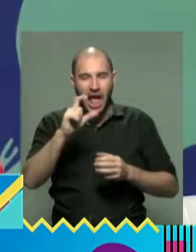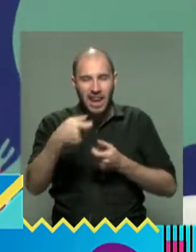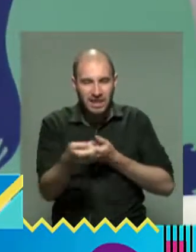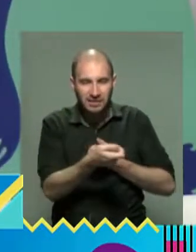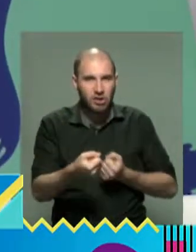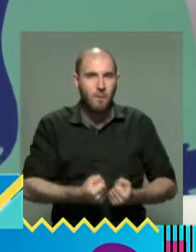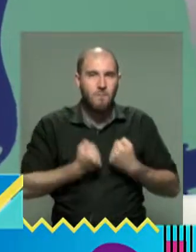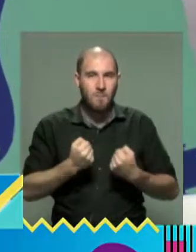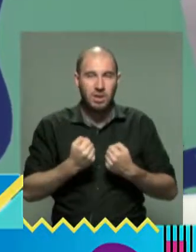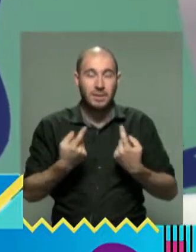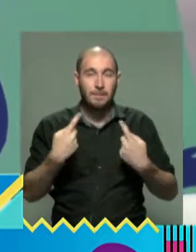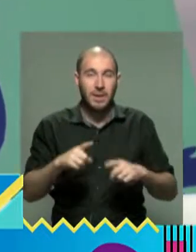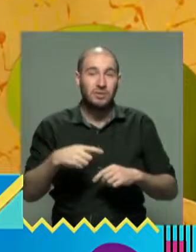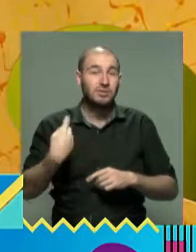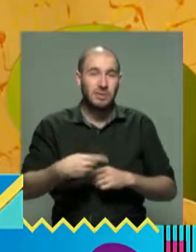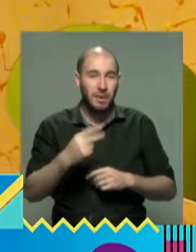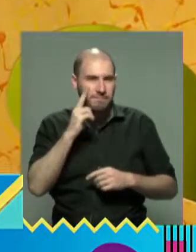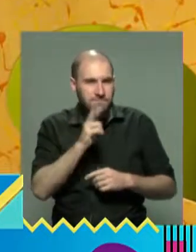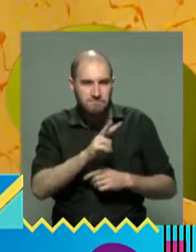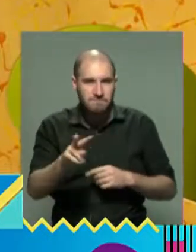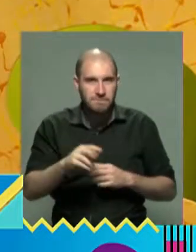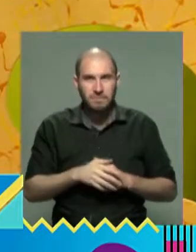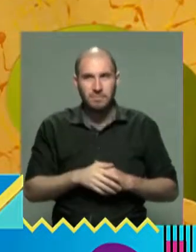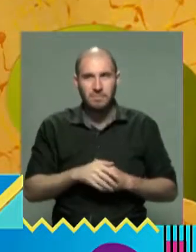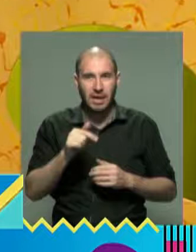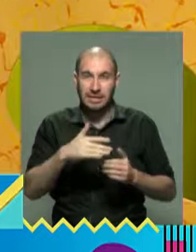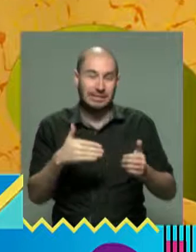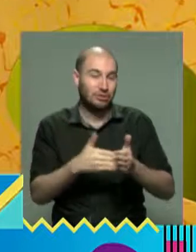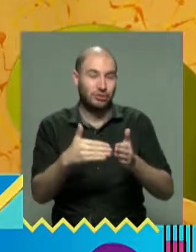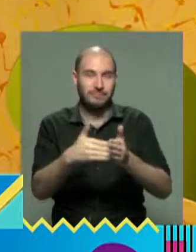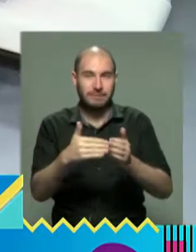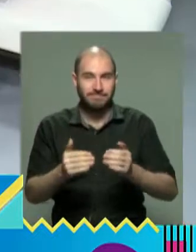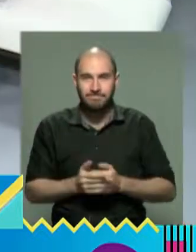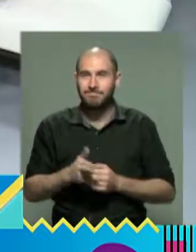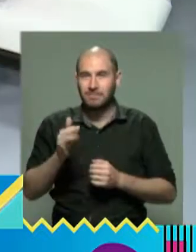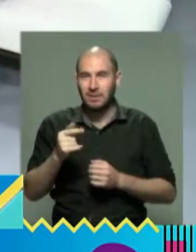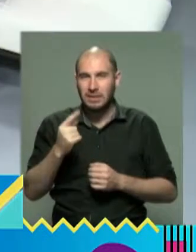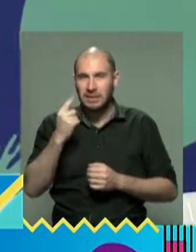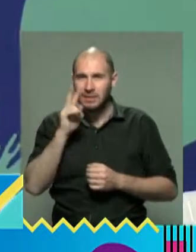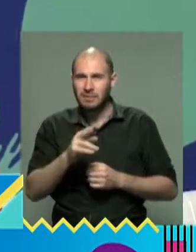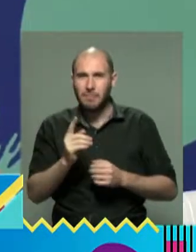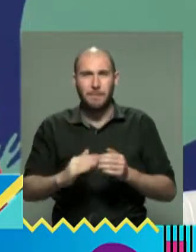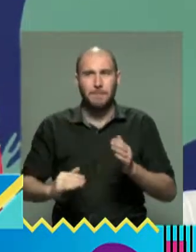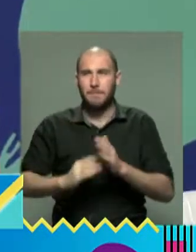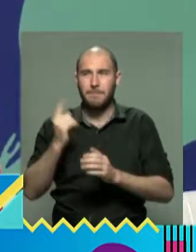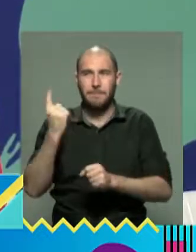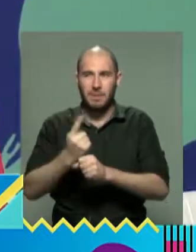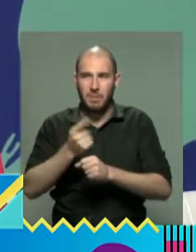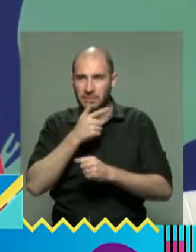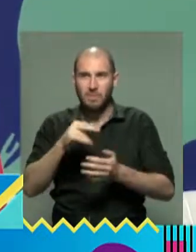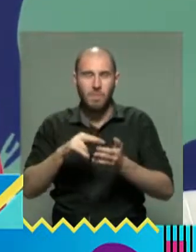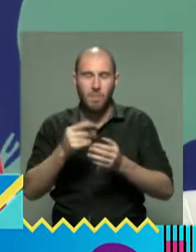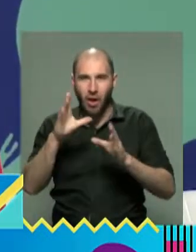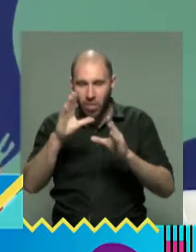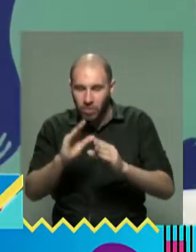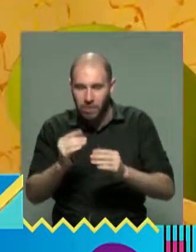muy potentes, pero siempre la visión es limitada. Entonces, sí, de alguna forma es nuestro sentido principal y pasa a ser lo más afectado al